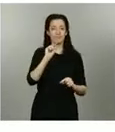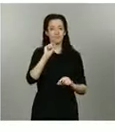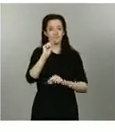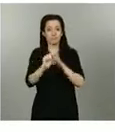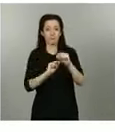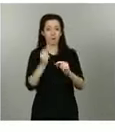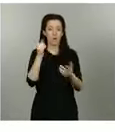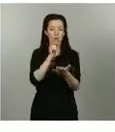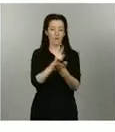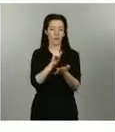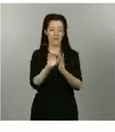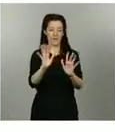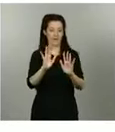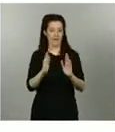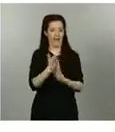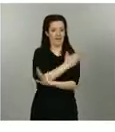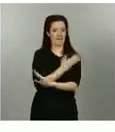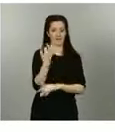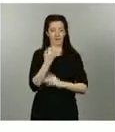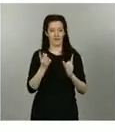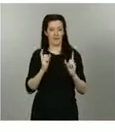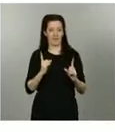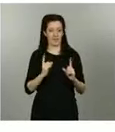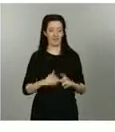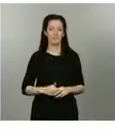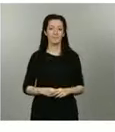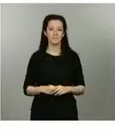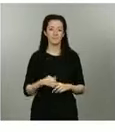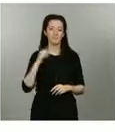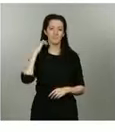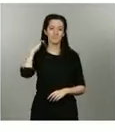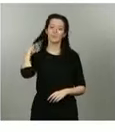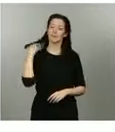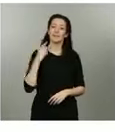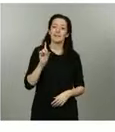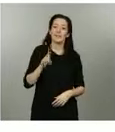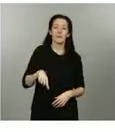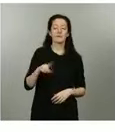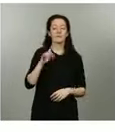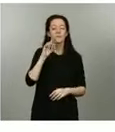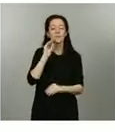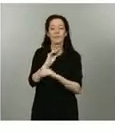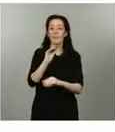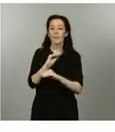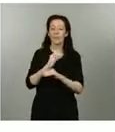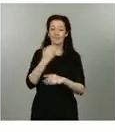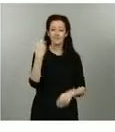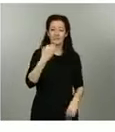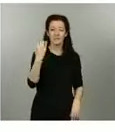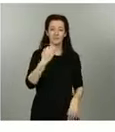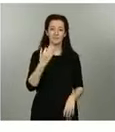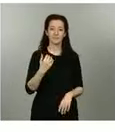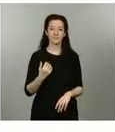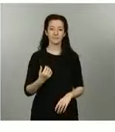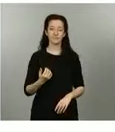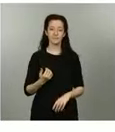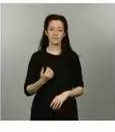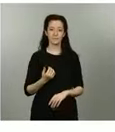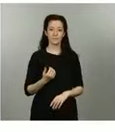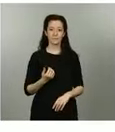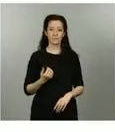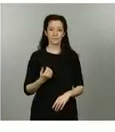que observamos. Y tenemos que tener, además, mucho cuidado con garantizar que los